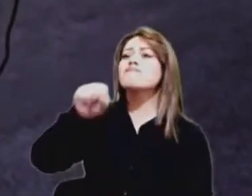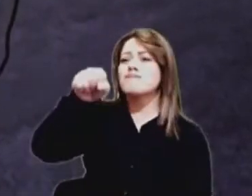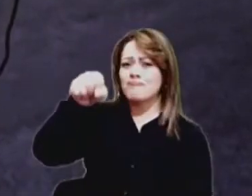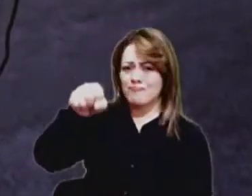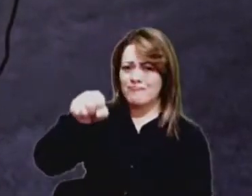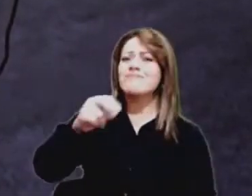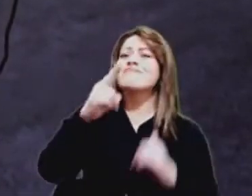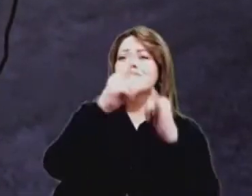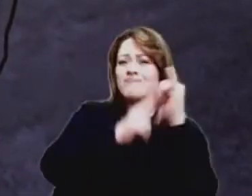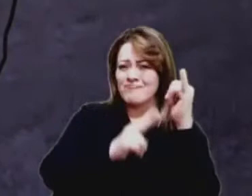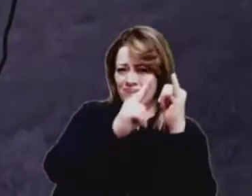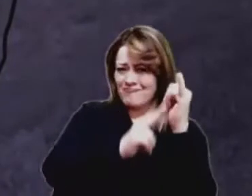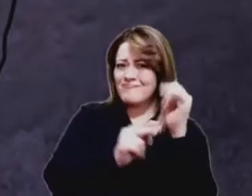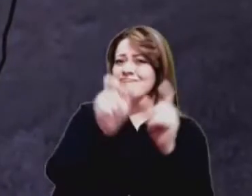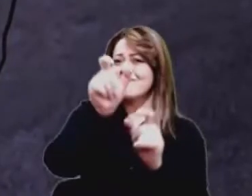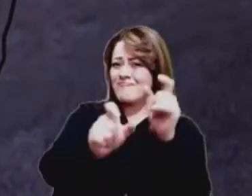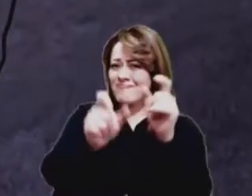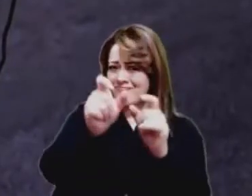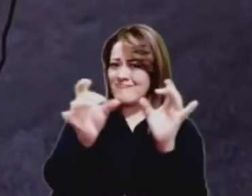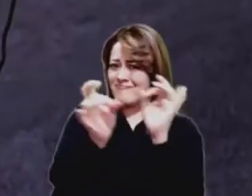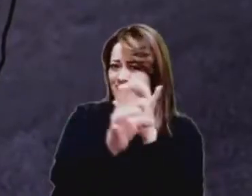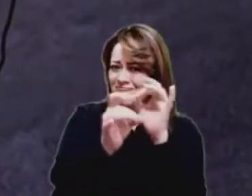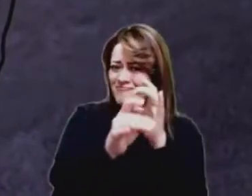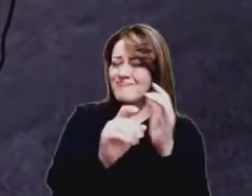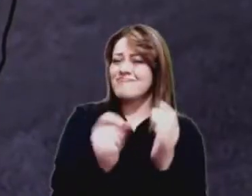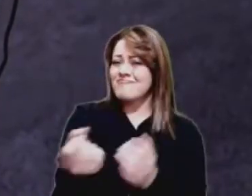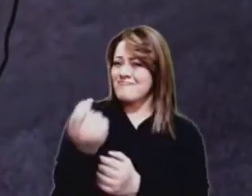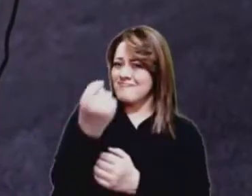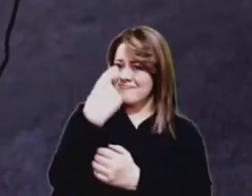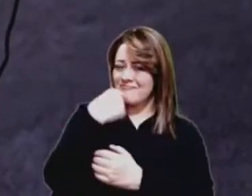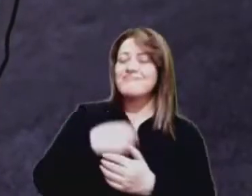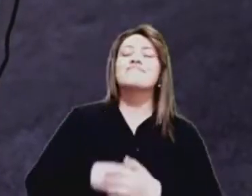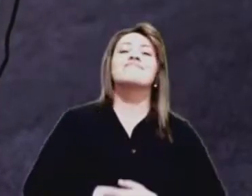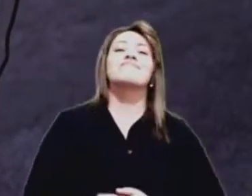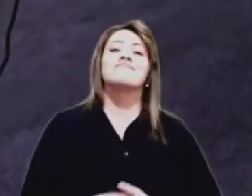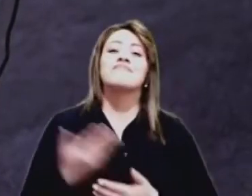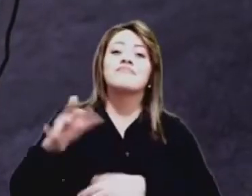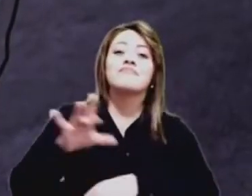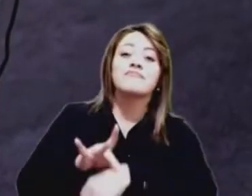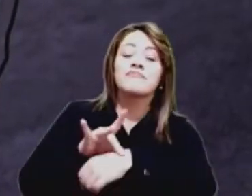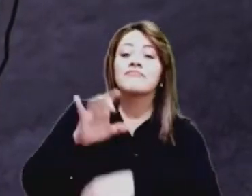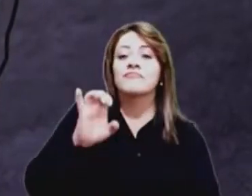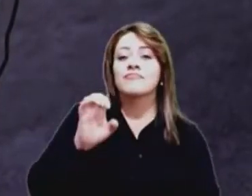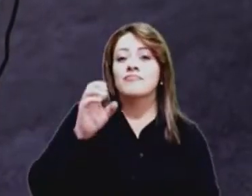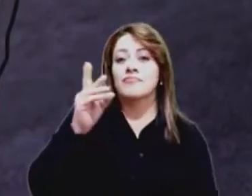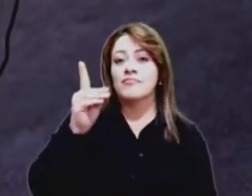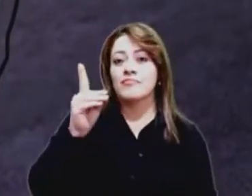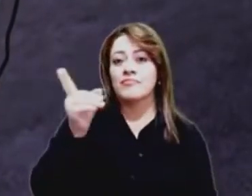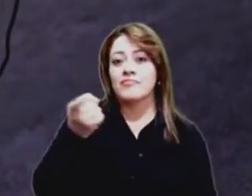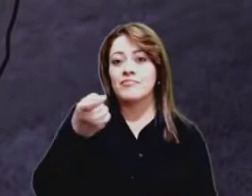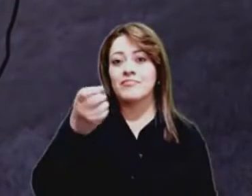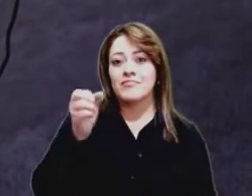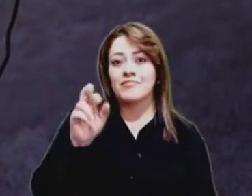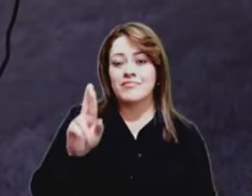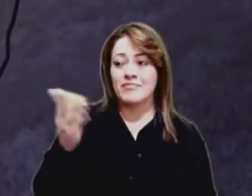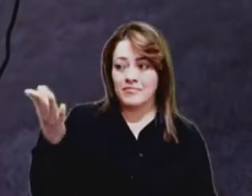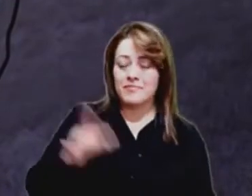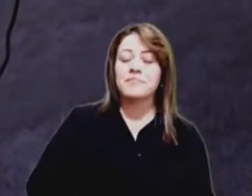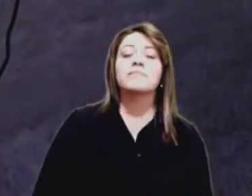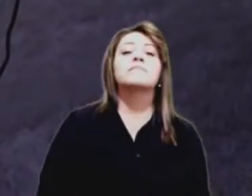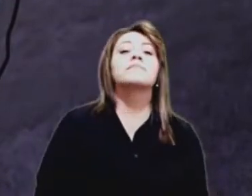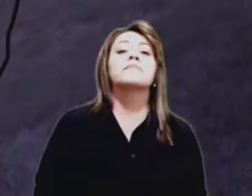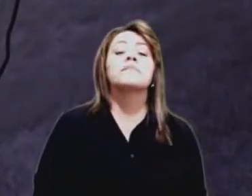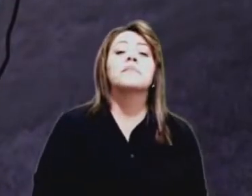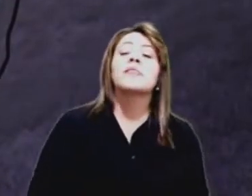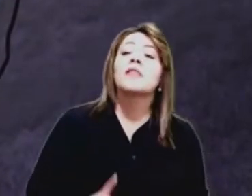youtube la primera está dirigida al doctor édgar gonzález doctor gonzález usted